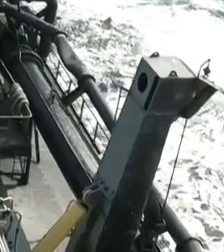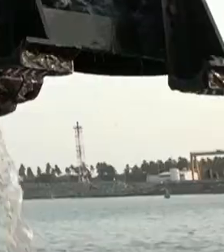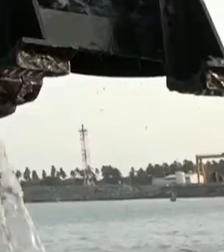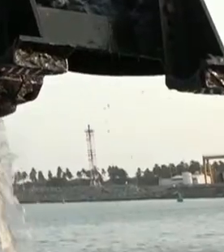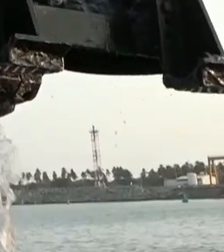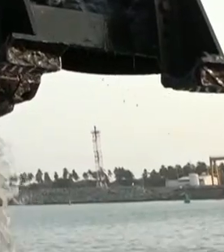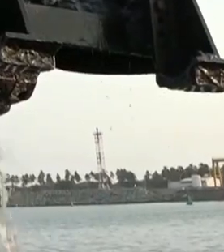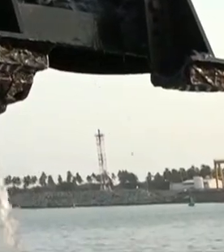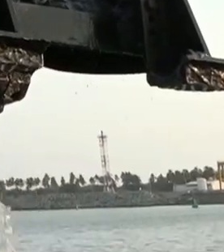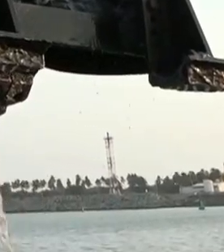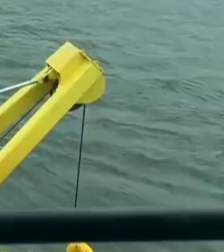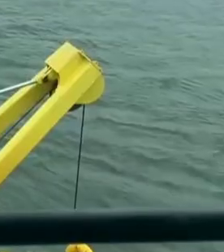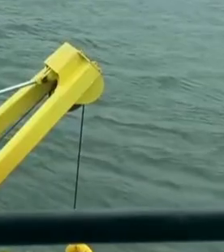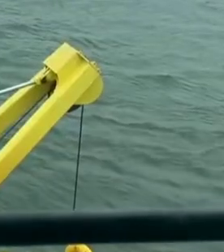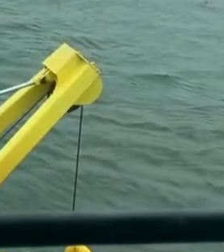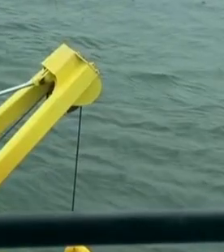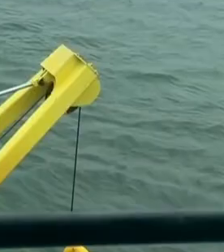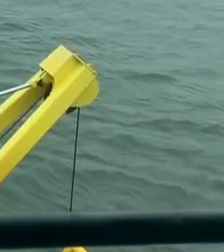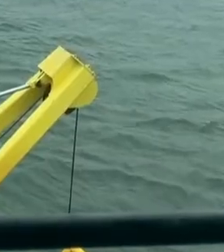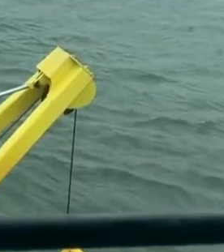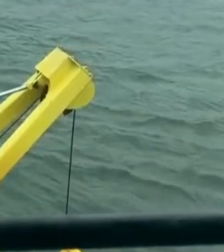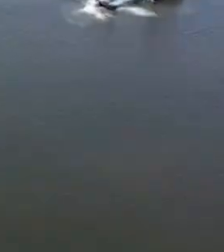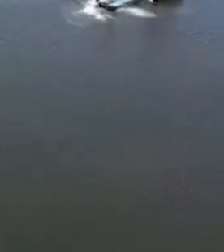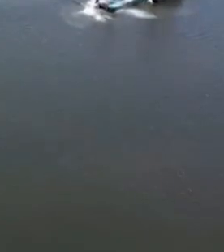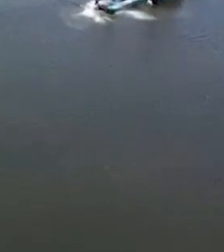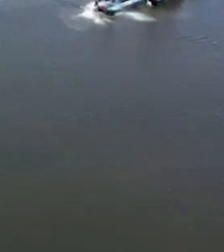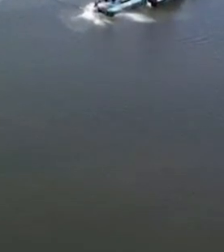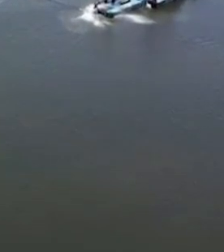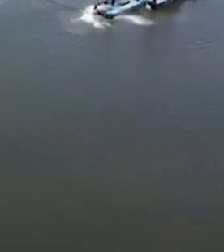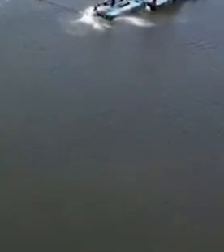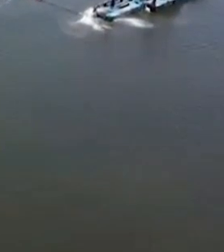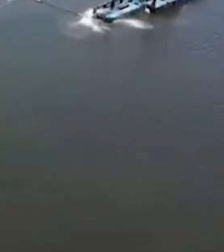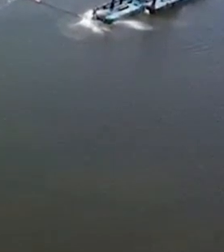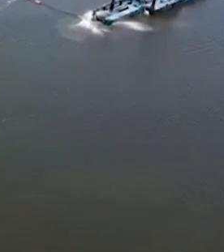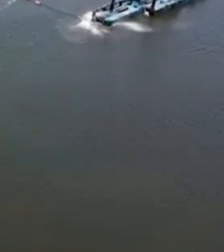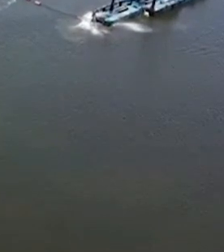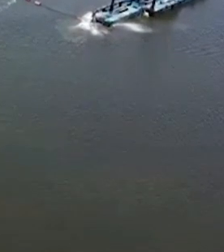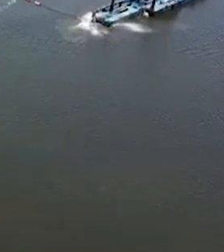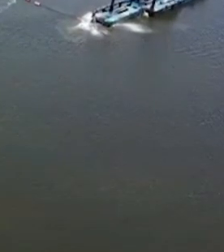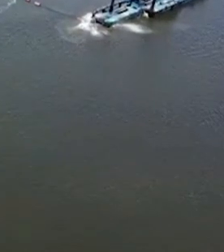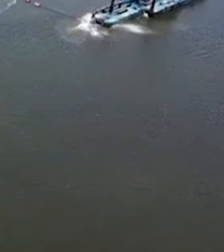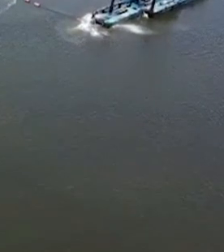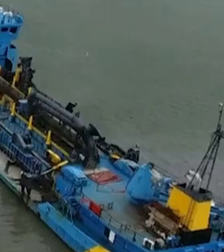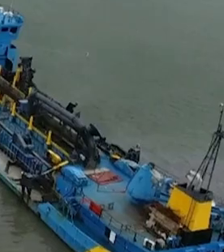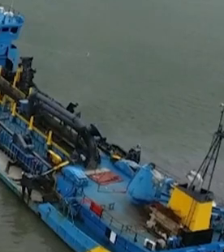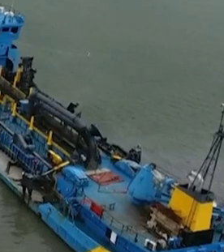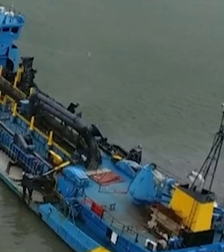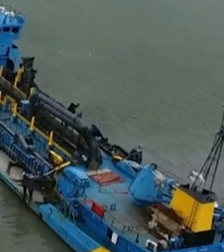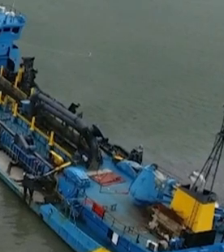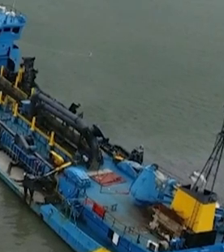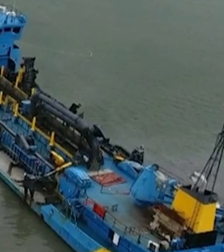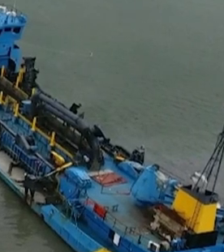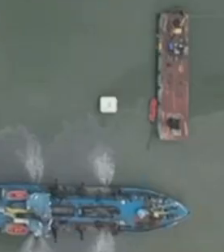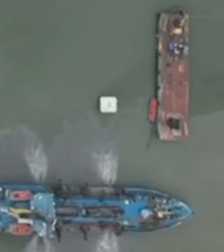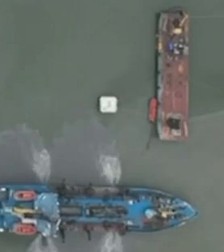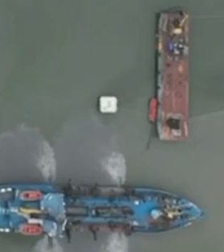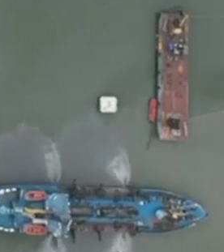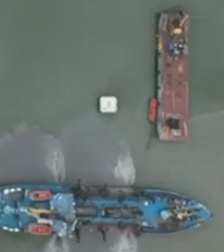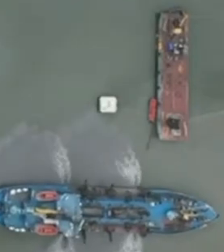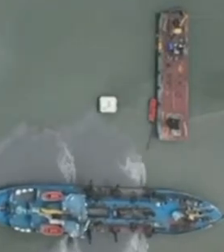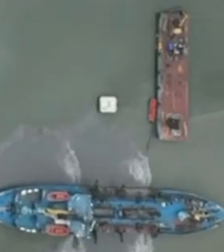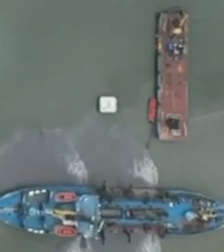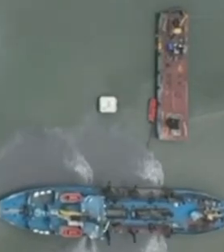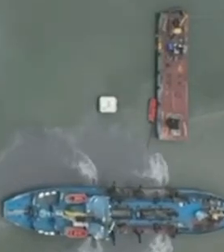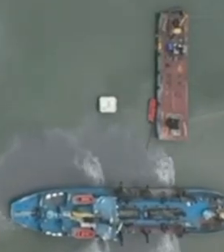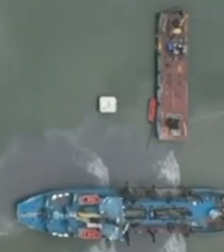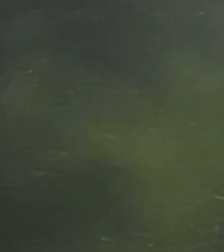el sedimento del fondo mediante una tolva con propulsión propia. Se emplea exclusivamente para dragados de mantenimientos